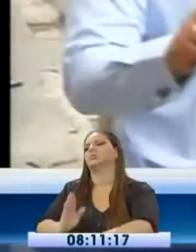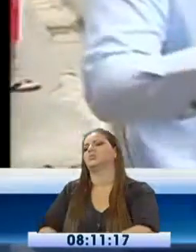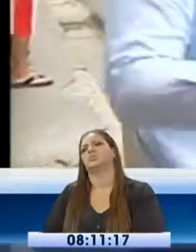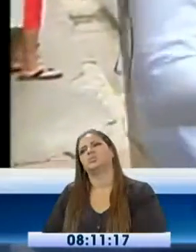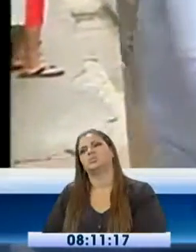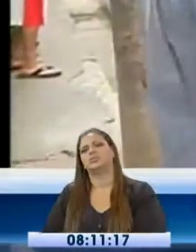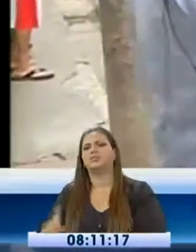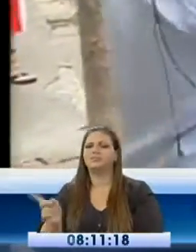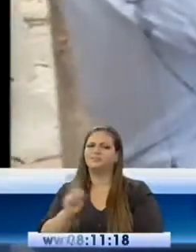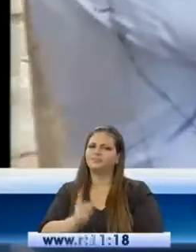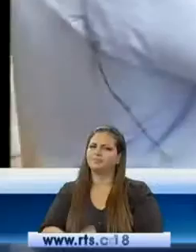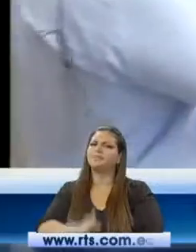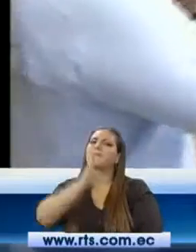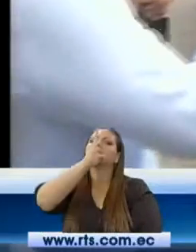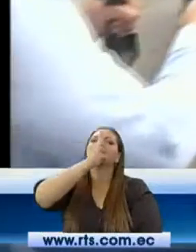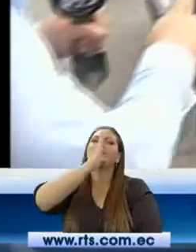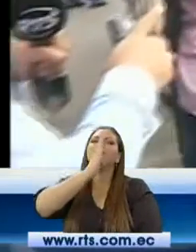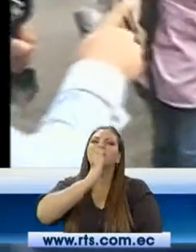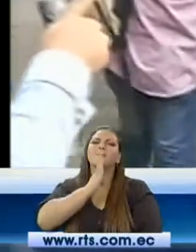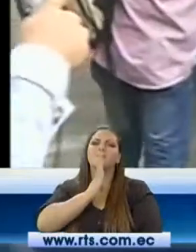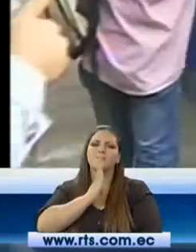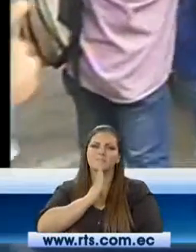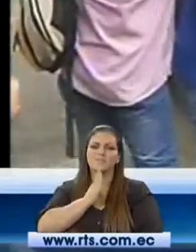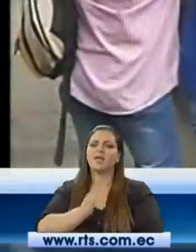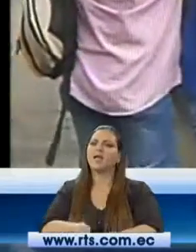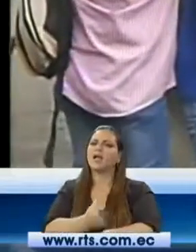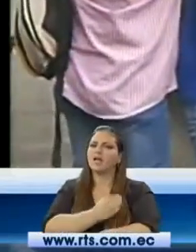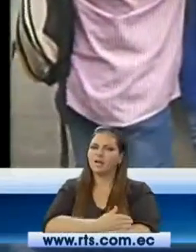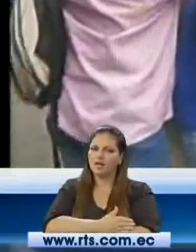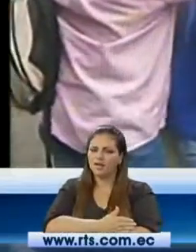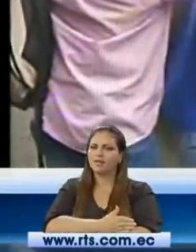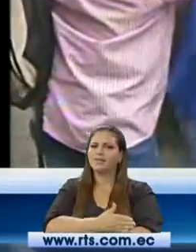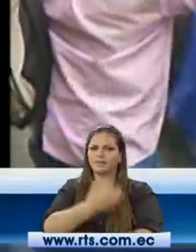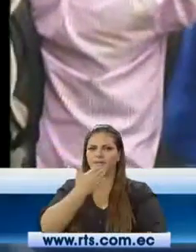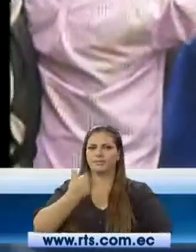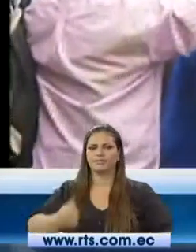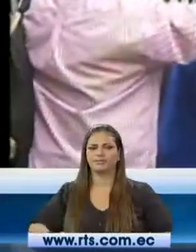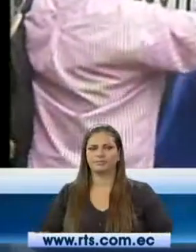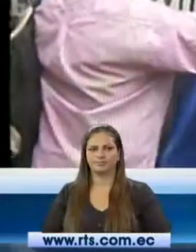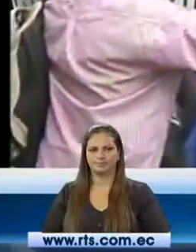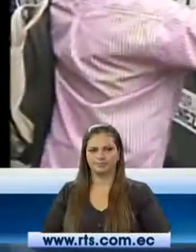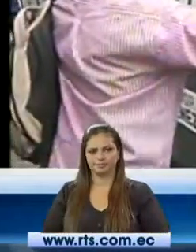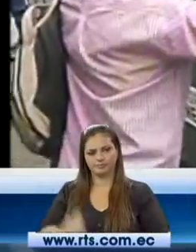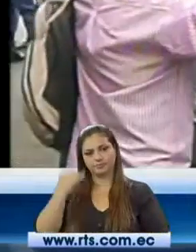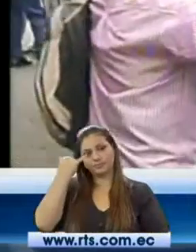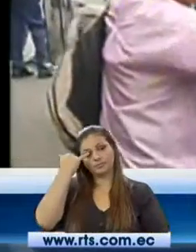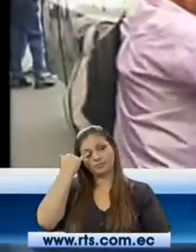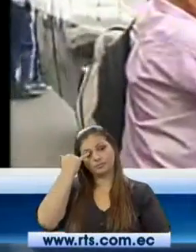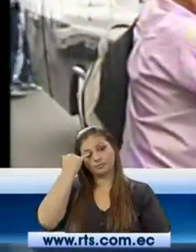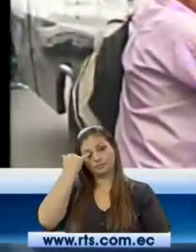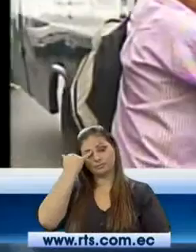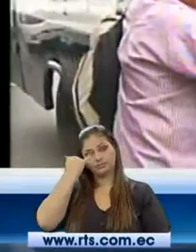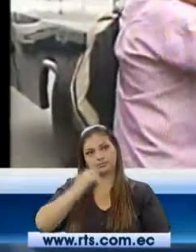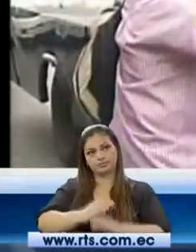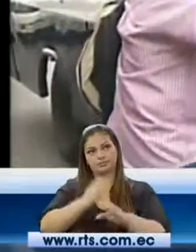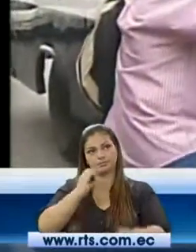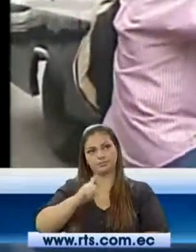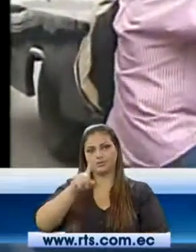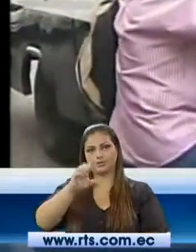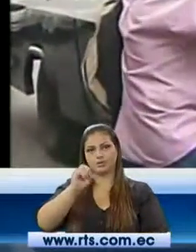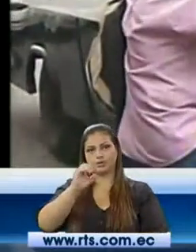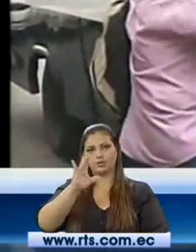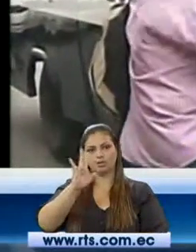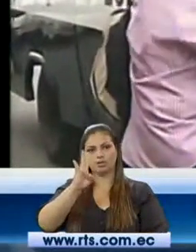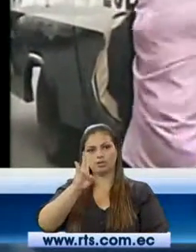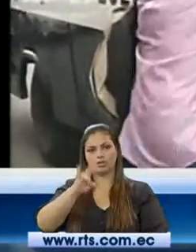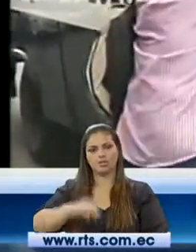salga un poquito más temprano. Esta es la línea 107, sí, la cooperativa Benecer, que va a Policentro, la estatal, a la terminal. Miren, ¿y dónde estamos? En el distrito